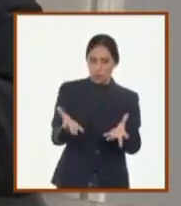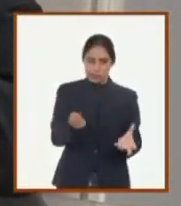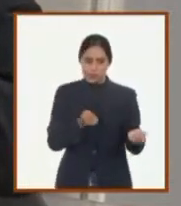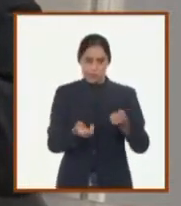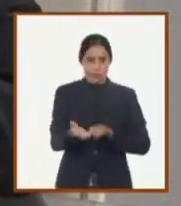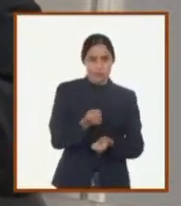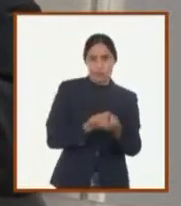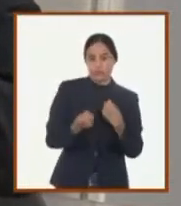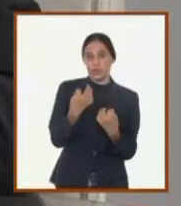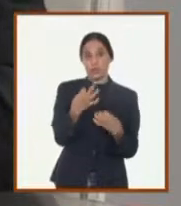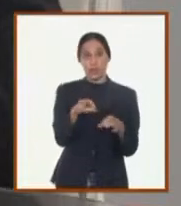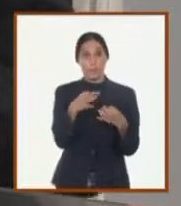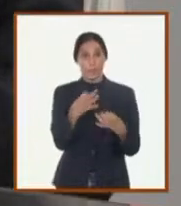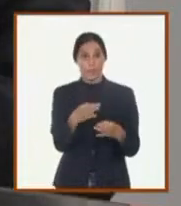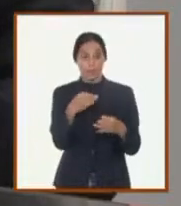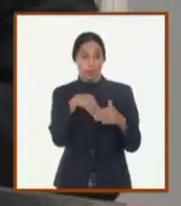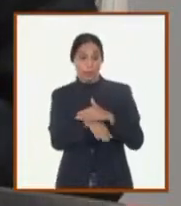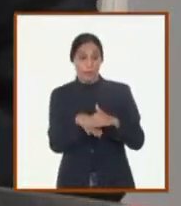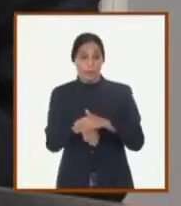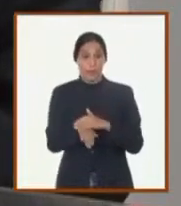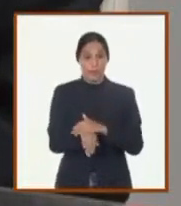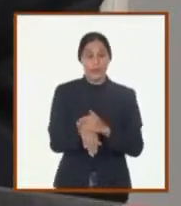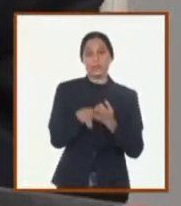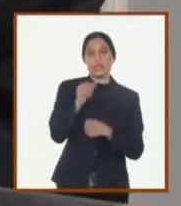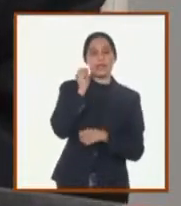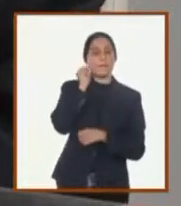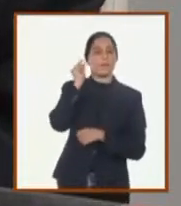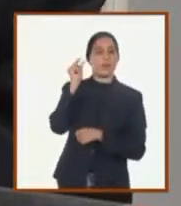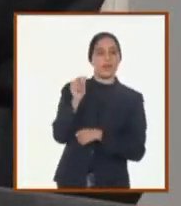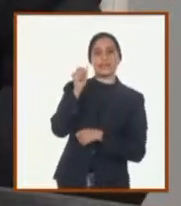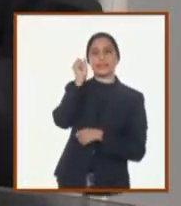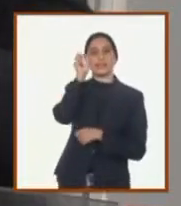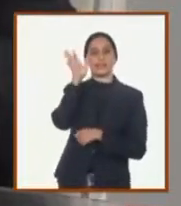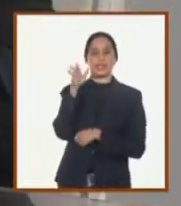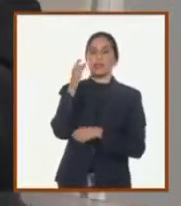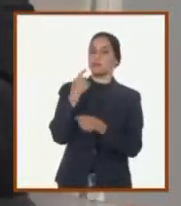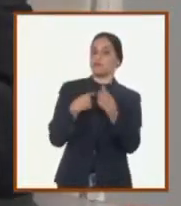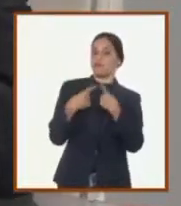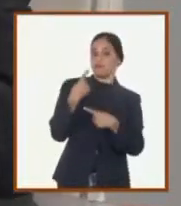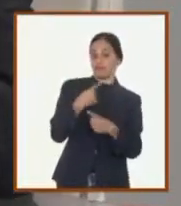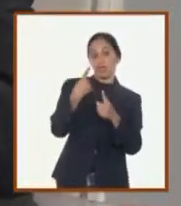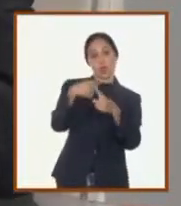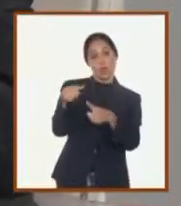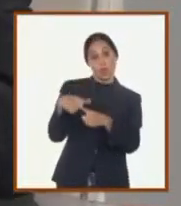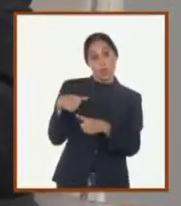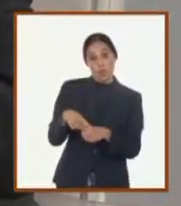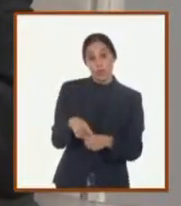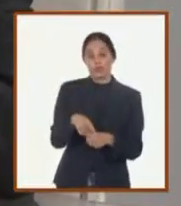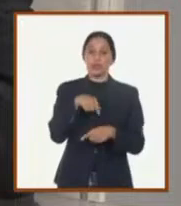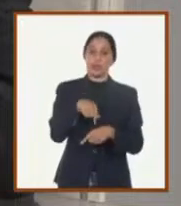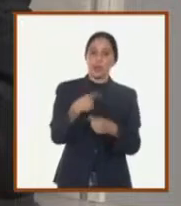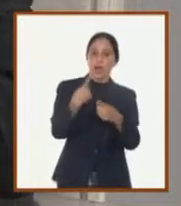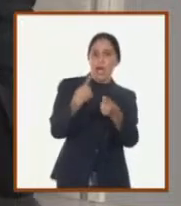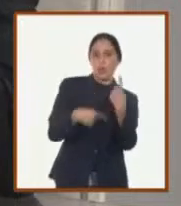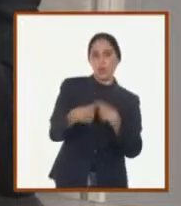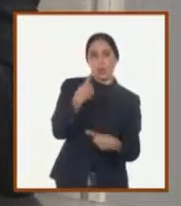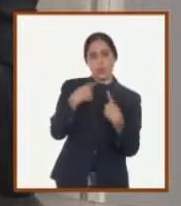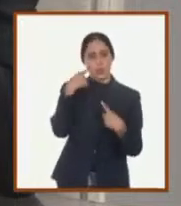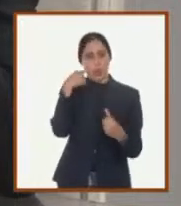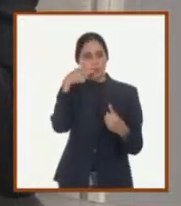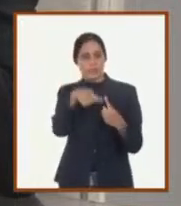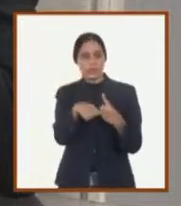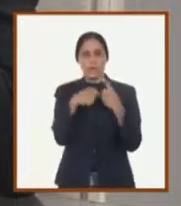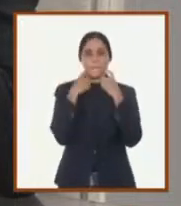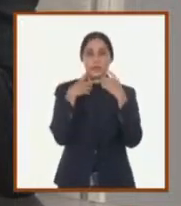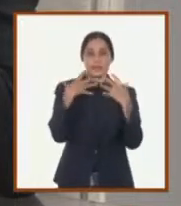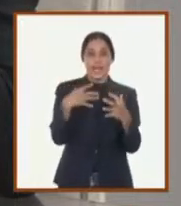por eso Celia además de lo que se pudo traer personalmente se da la tarea con varios colaboradores desde el